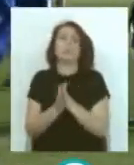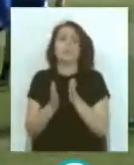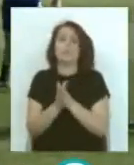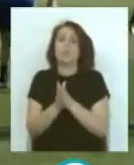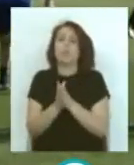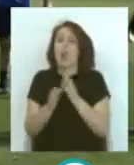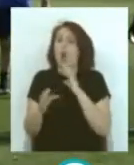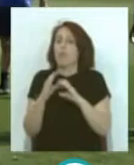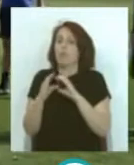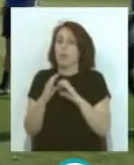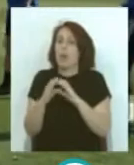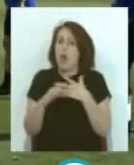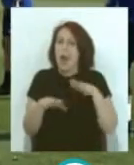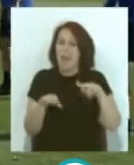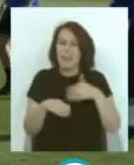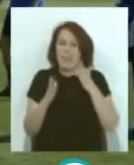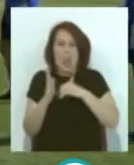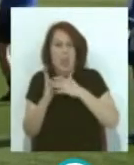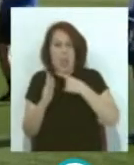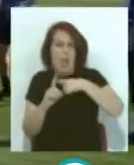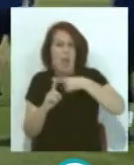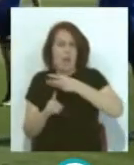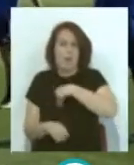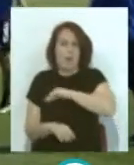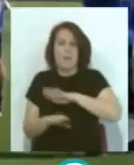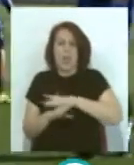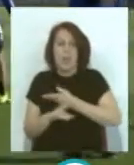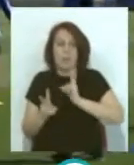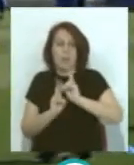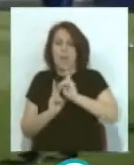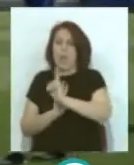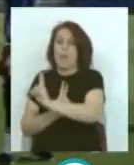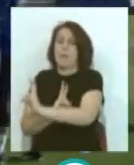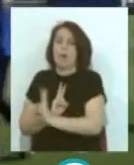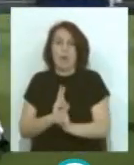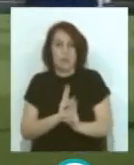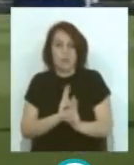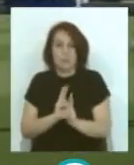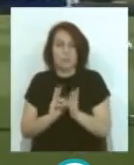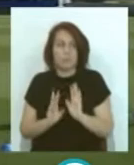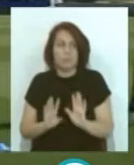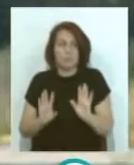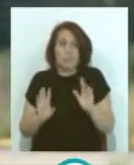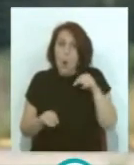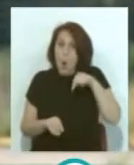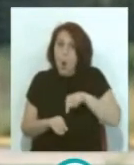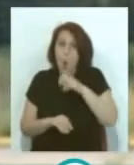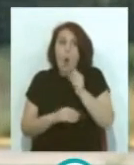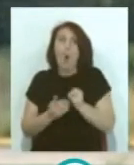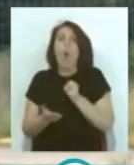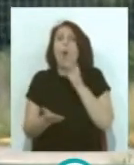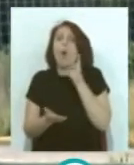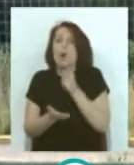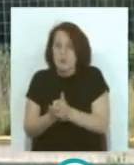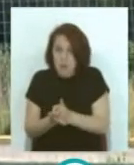de los medios de comunicación de Cádiz, de Valencia o a nivel nacional para responder a las preguntas que fueran necesarias y sin embargo hoy se vuelven a golpear